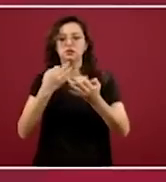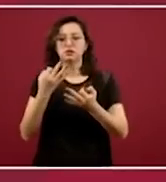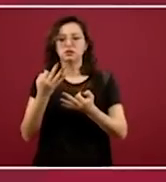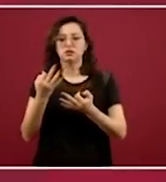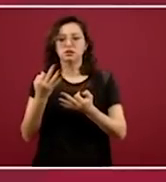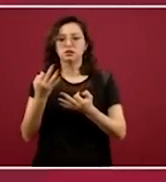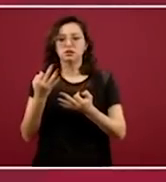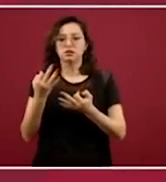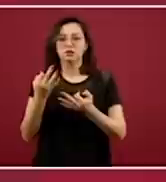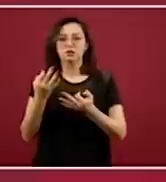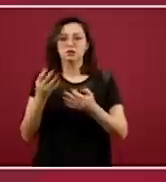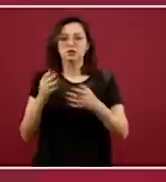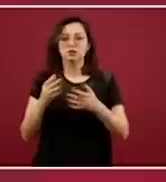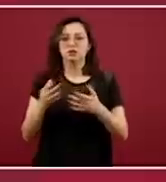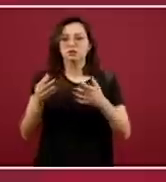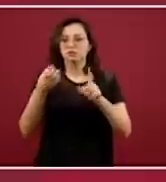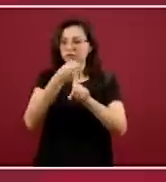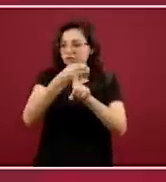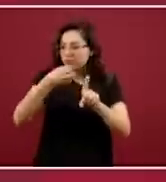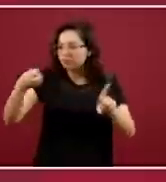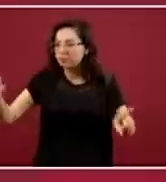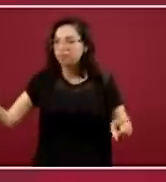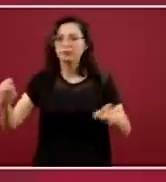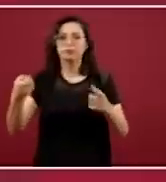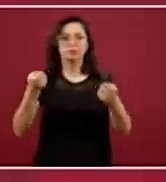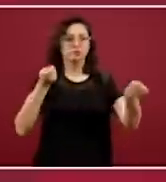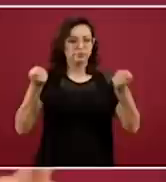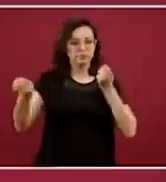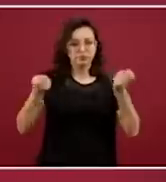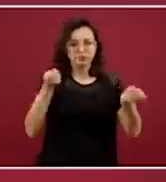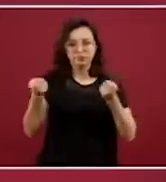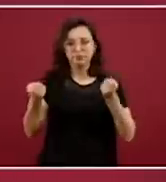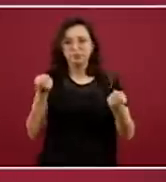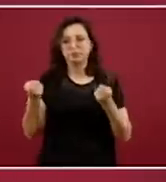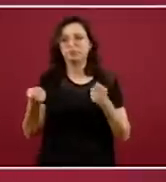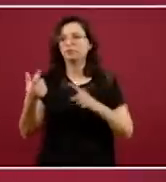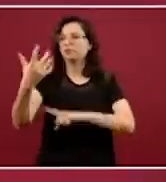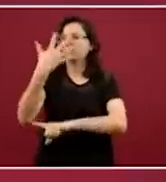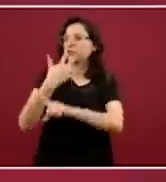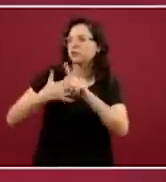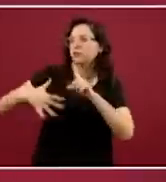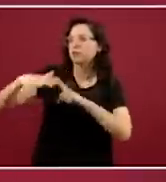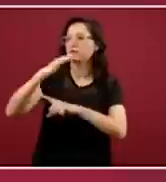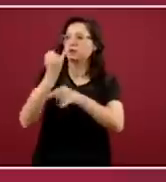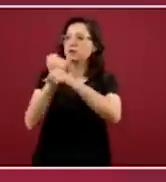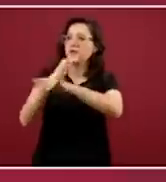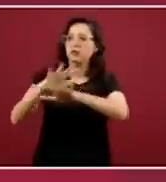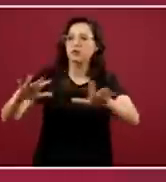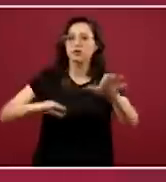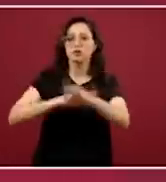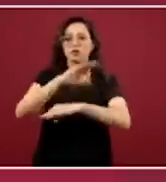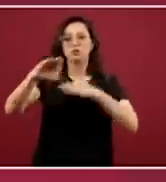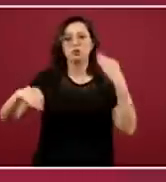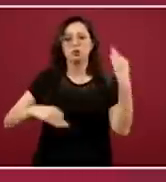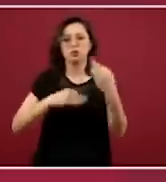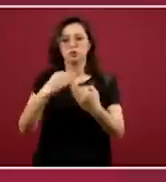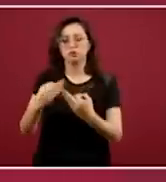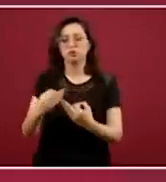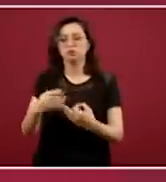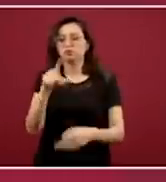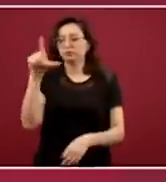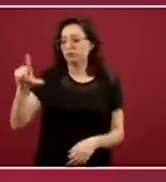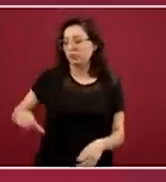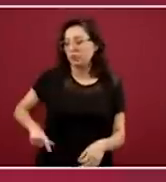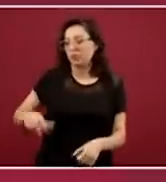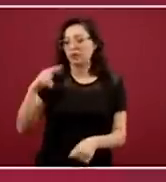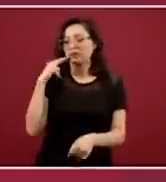elemento de disciplina, de orden, de alcance a la sociedad en su conjunto. El gobierno es responsable de la